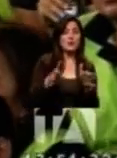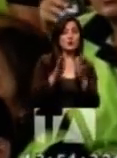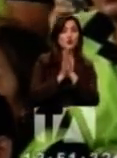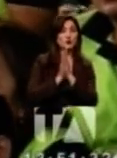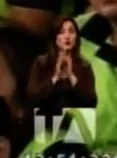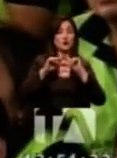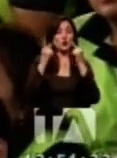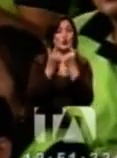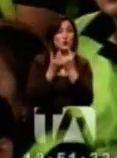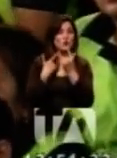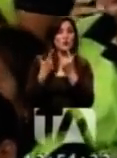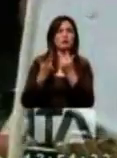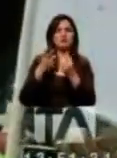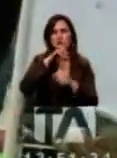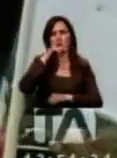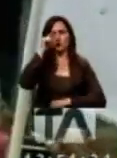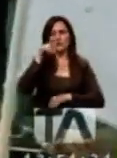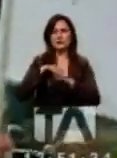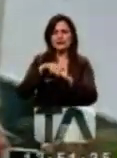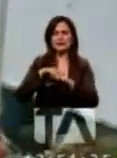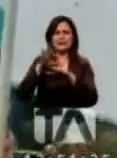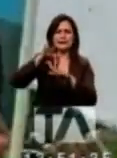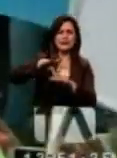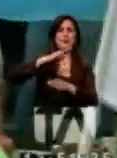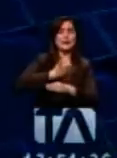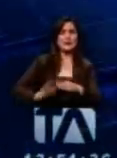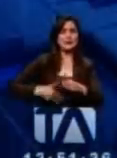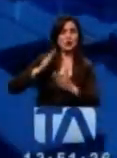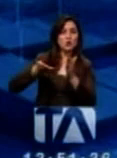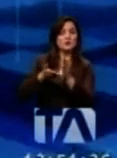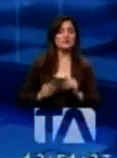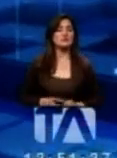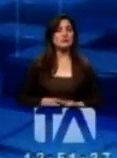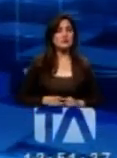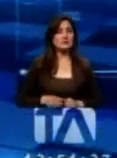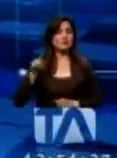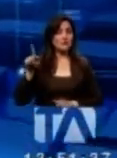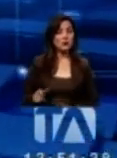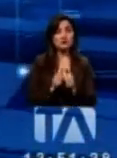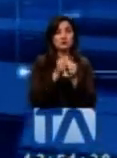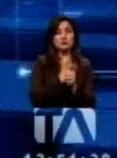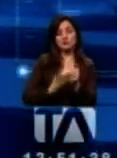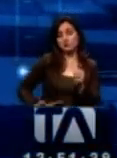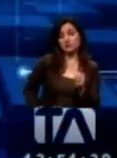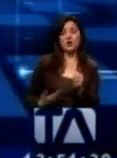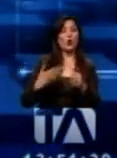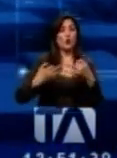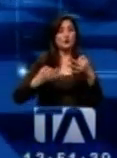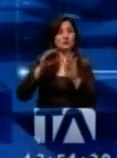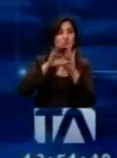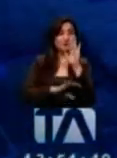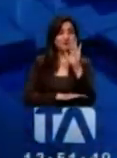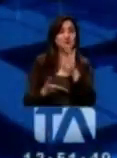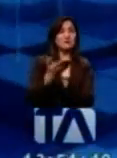del colectivo Rafael Contigo Siempre, que buscaba la reelección del expresidente Rafael Correa. Ella, junto a Alfredo Ruiz Guzmán, actual presidente de la Corte